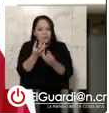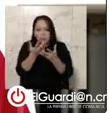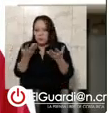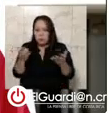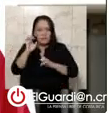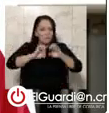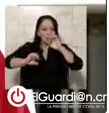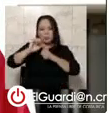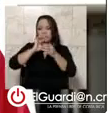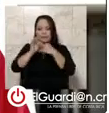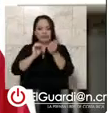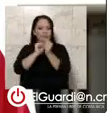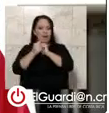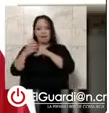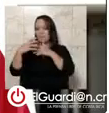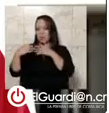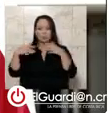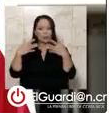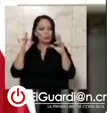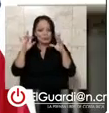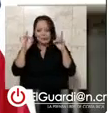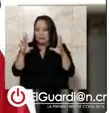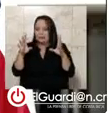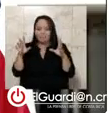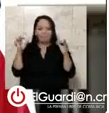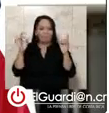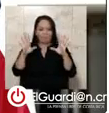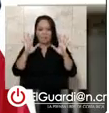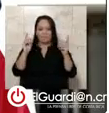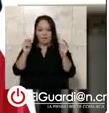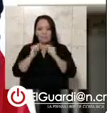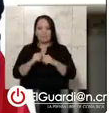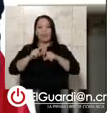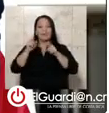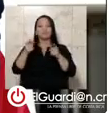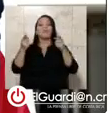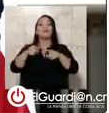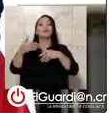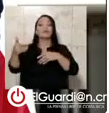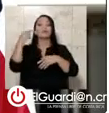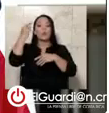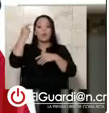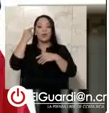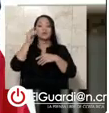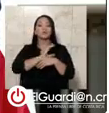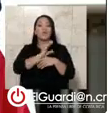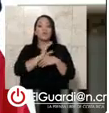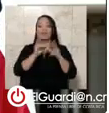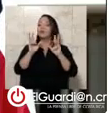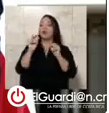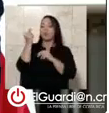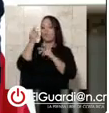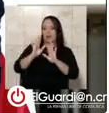de tipo de cambio violentas y rápidas. Esas cosas ocurren cuando los gobiernos se comportan, no los